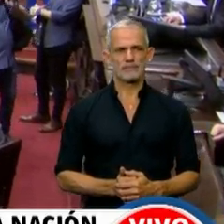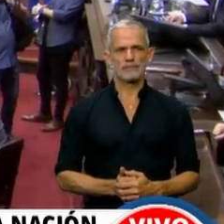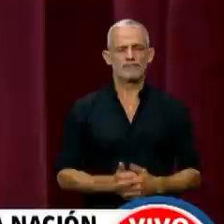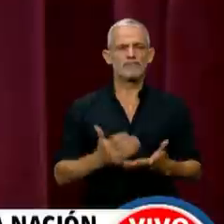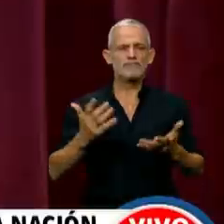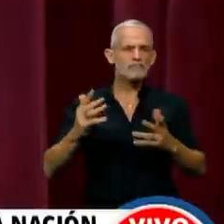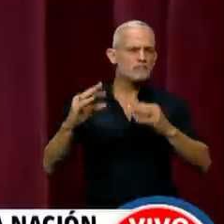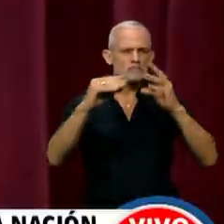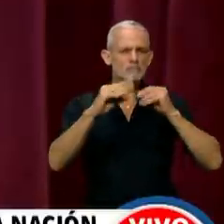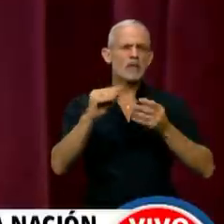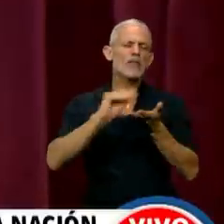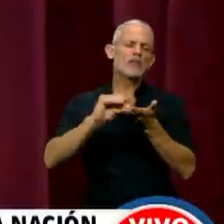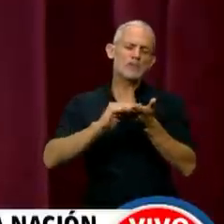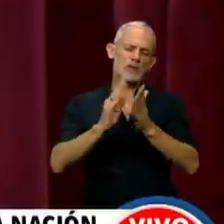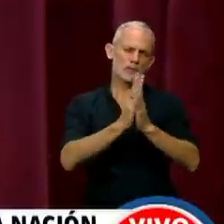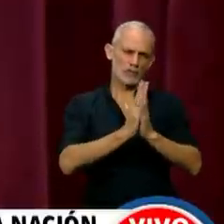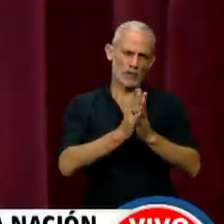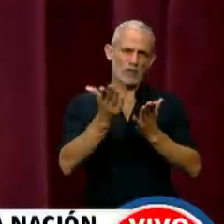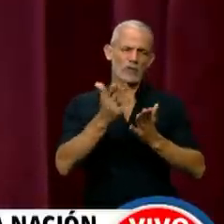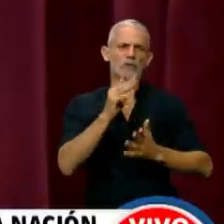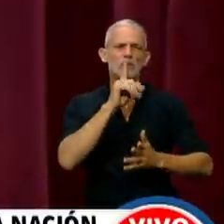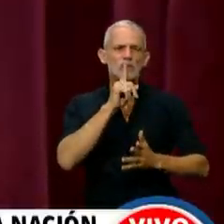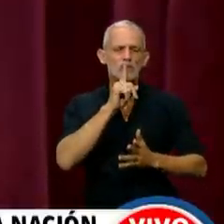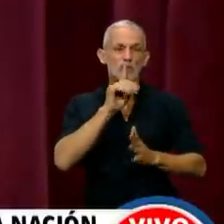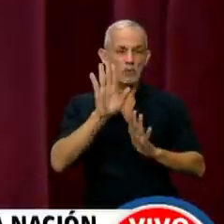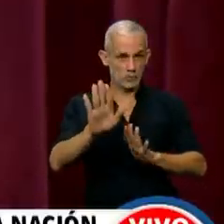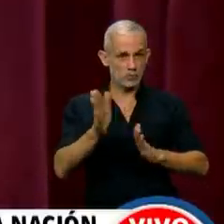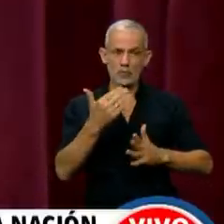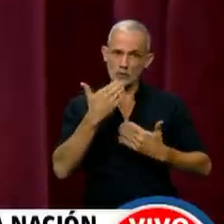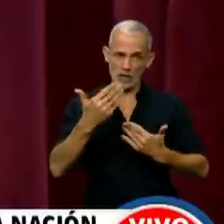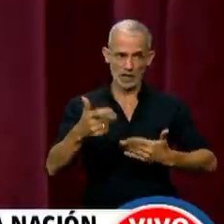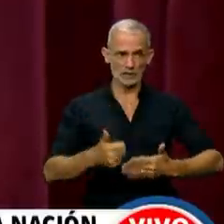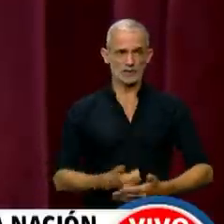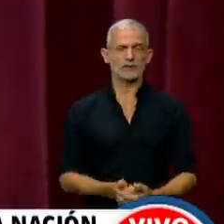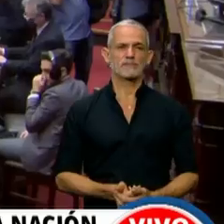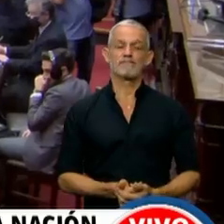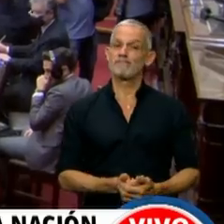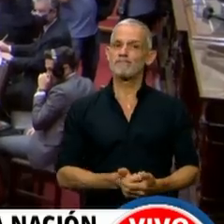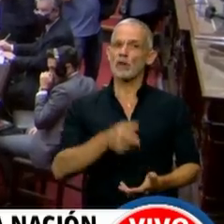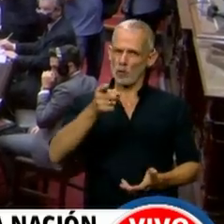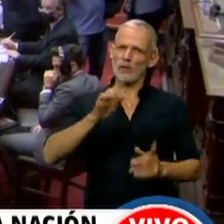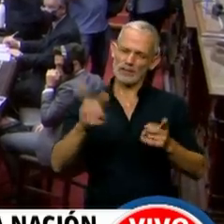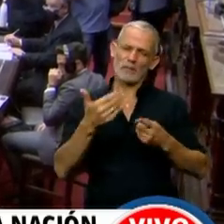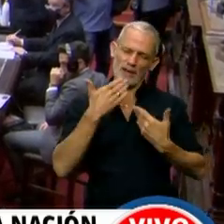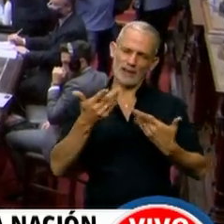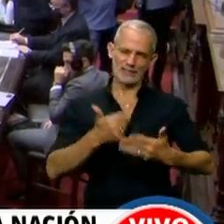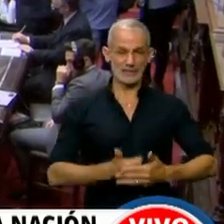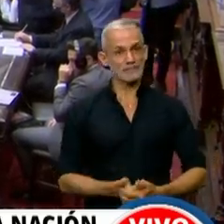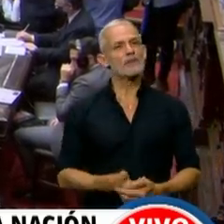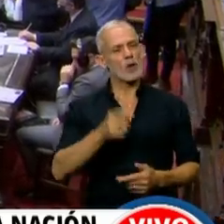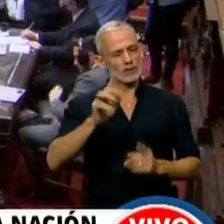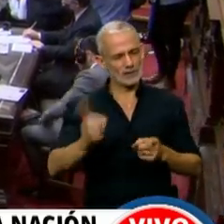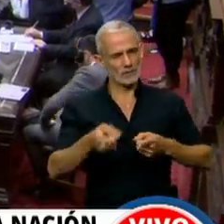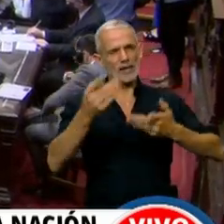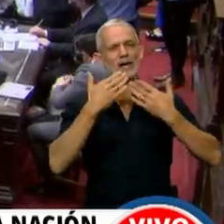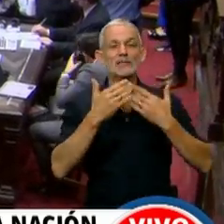diputados y puede callarse la boca gracias a usted también a usted